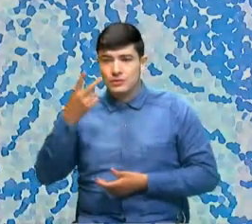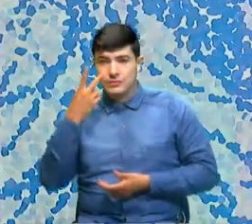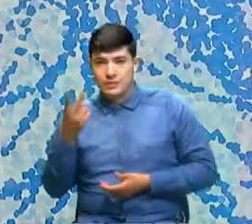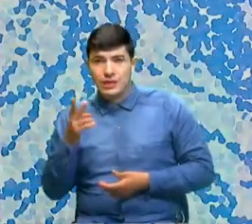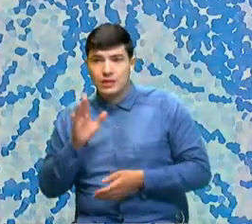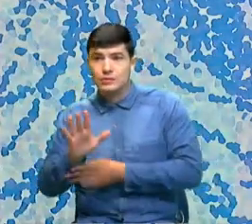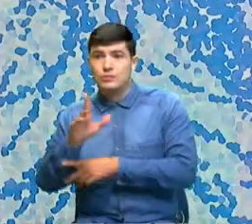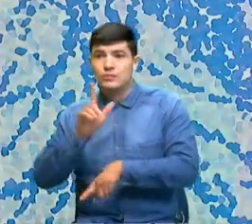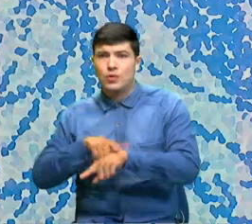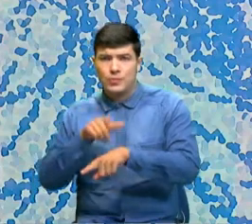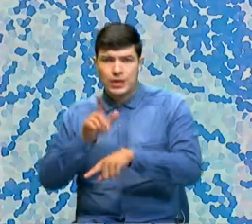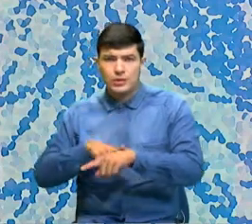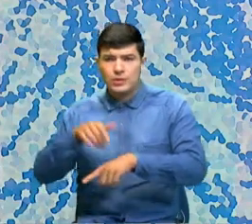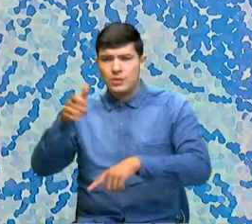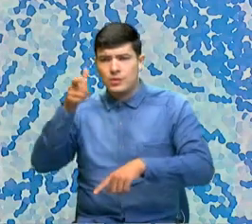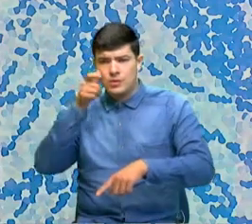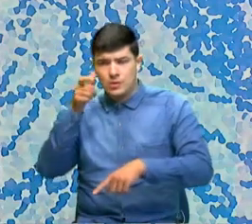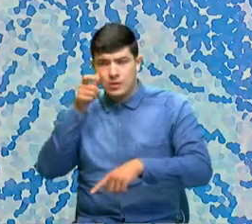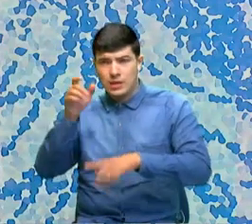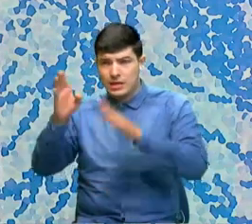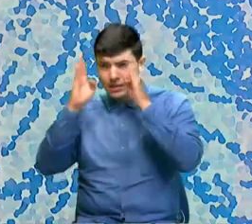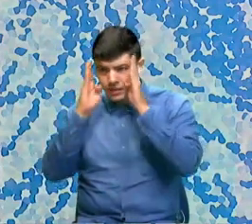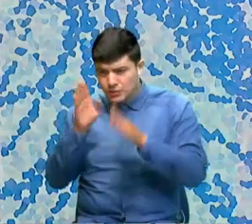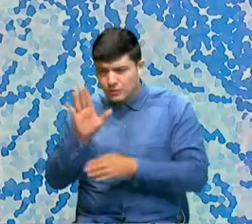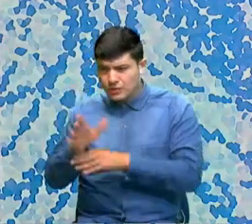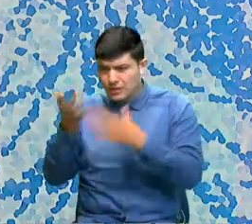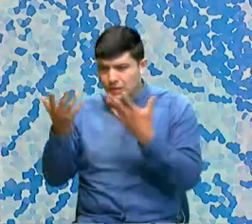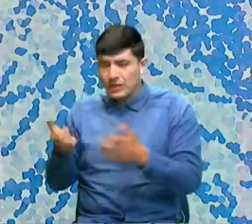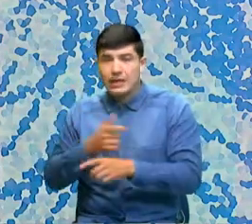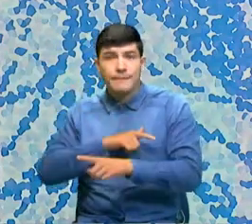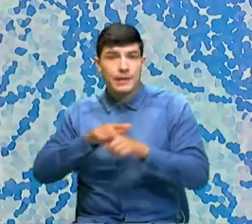han generado la atención que usted quisiera,